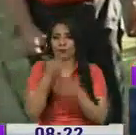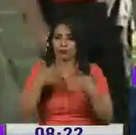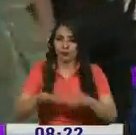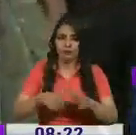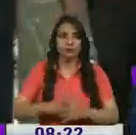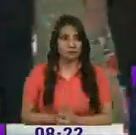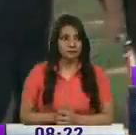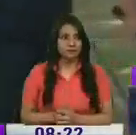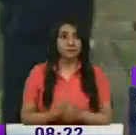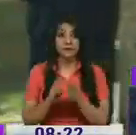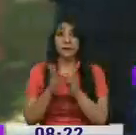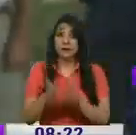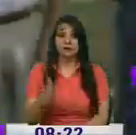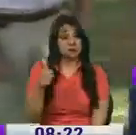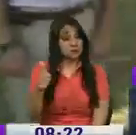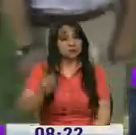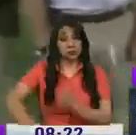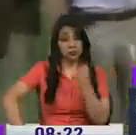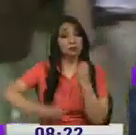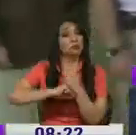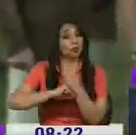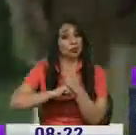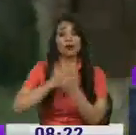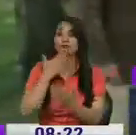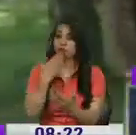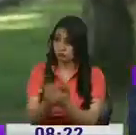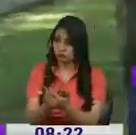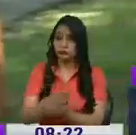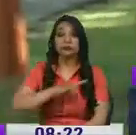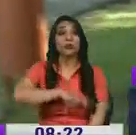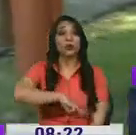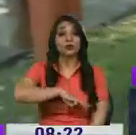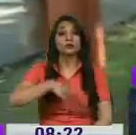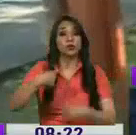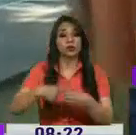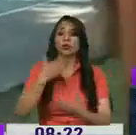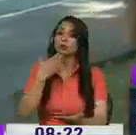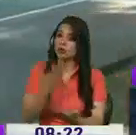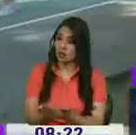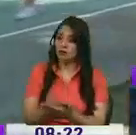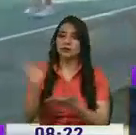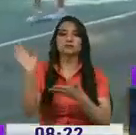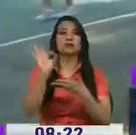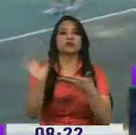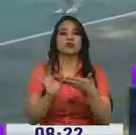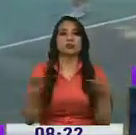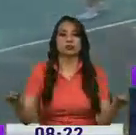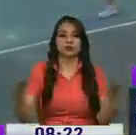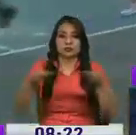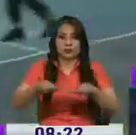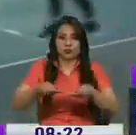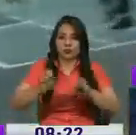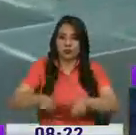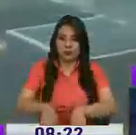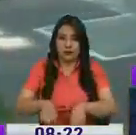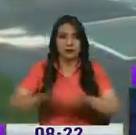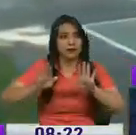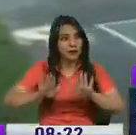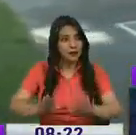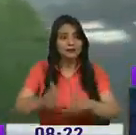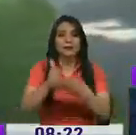de los vecinos, hemos recibido el apoyo del municipio de Quito a través del presupuesto participativo, y eso nos ha permitido es